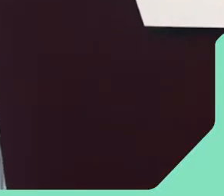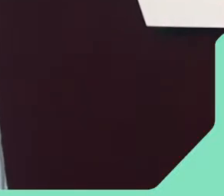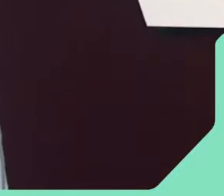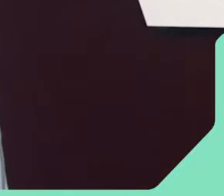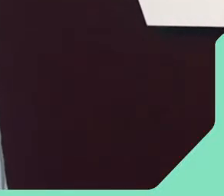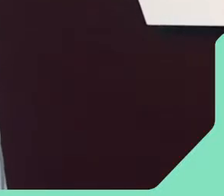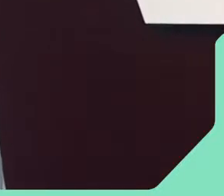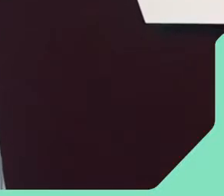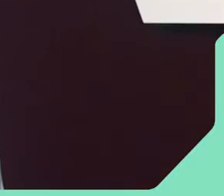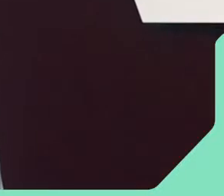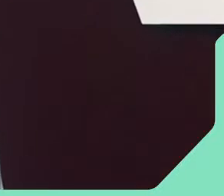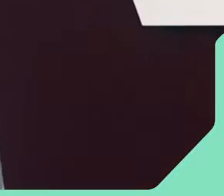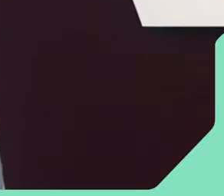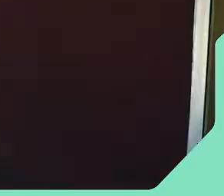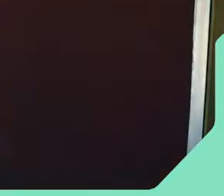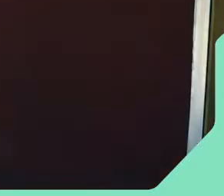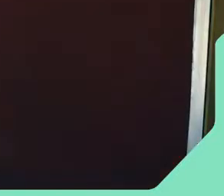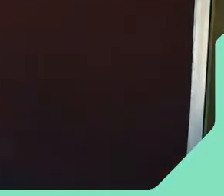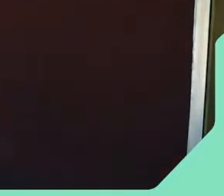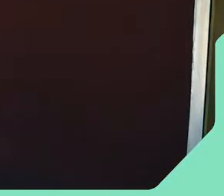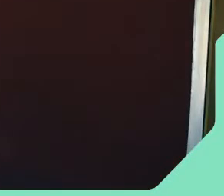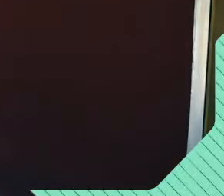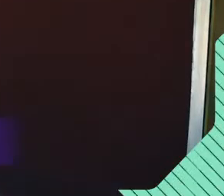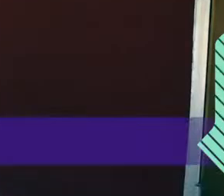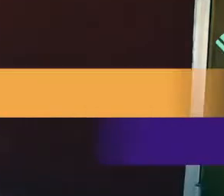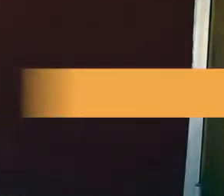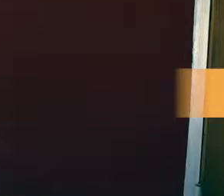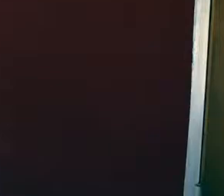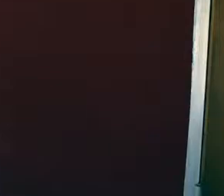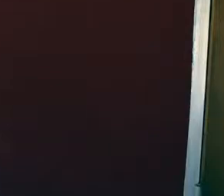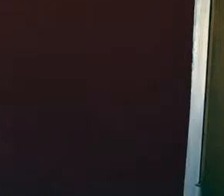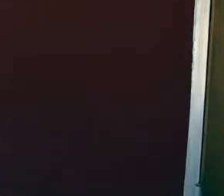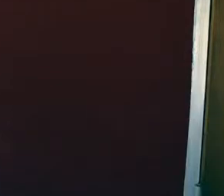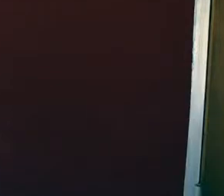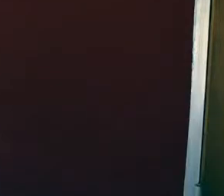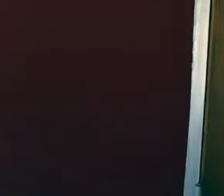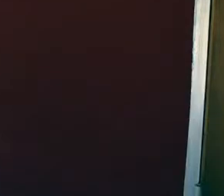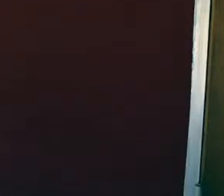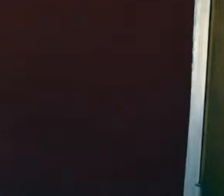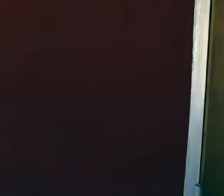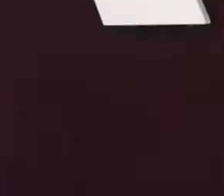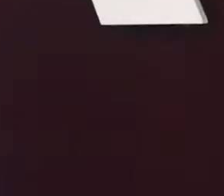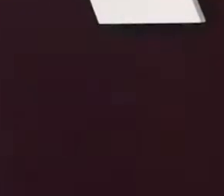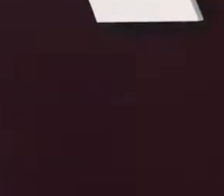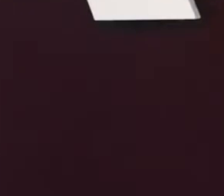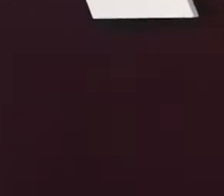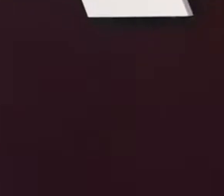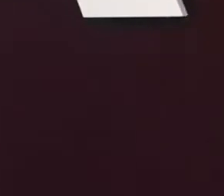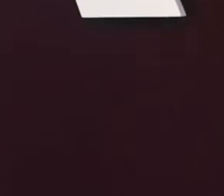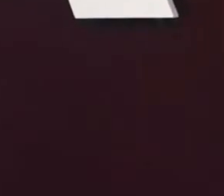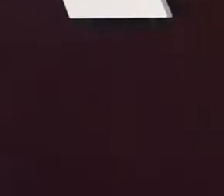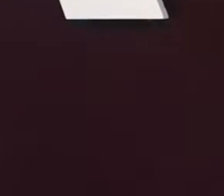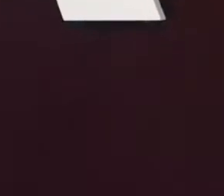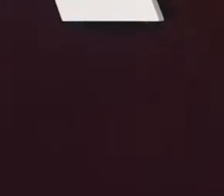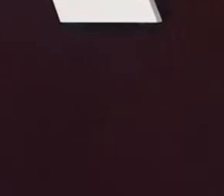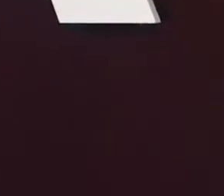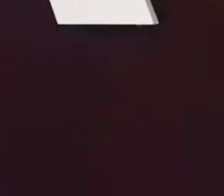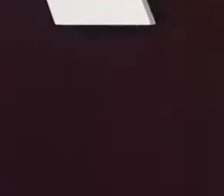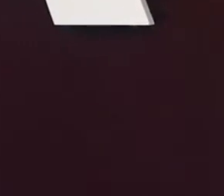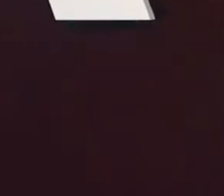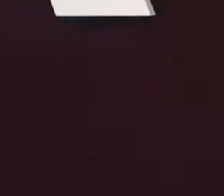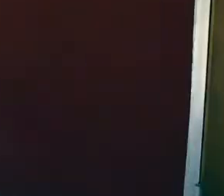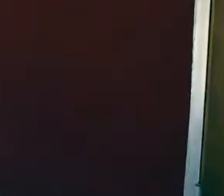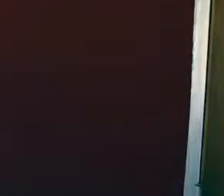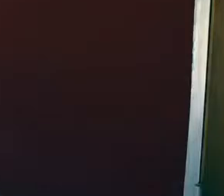exa.une.edu.ar o bien a nuestras redes en Instagram y en Facebook para realizar las consultas que